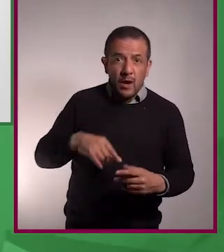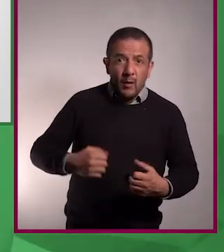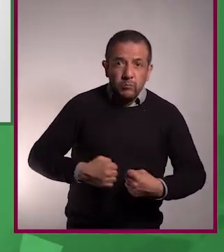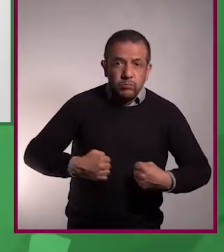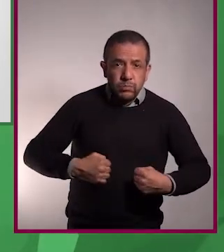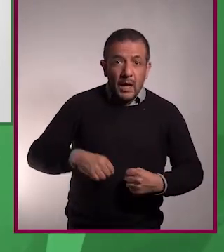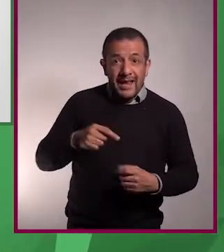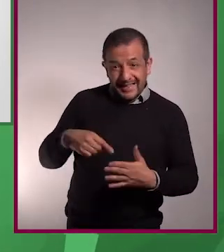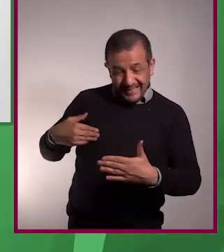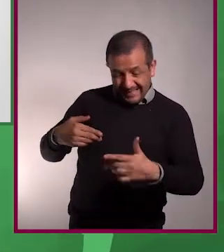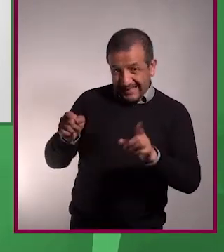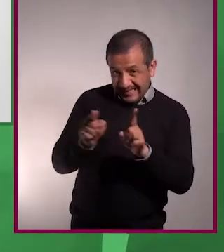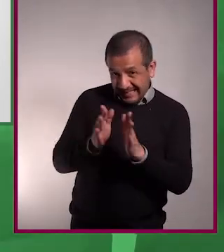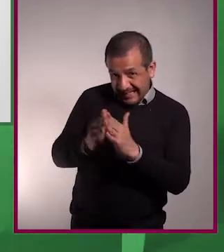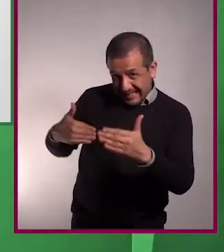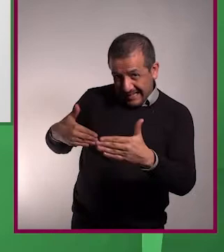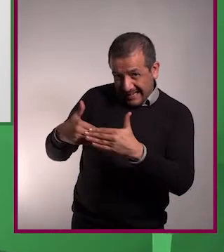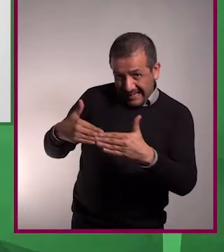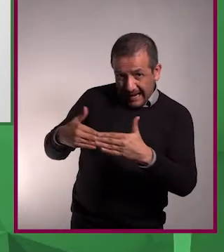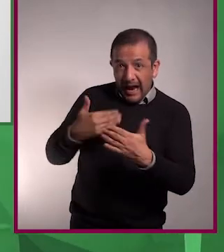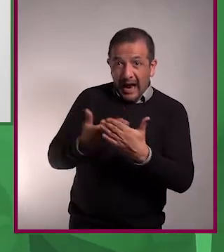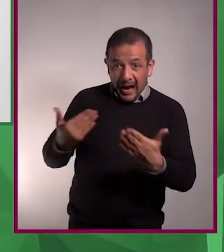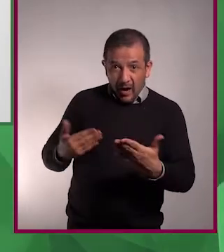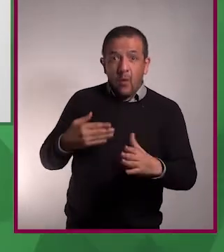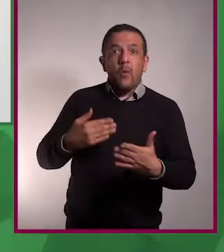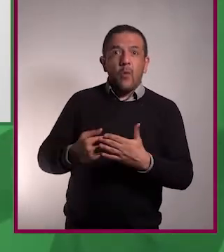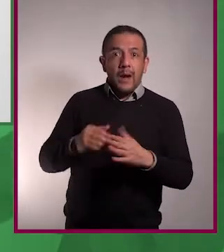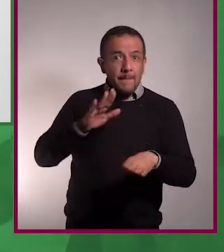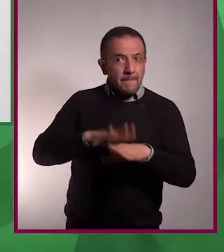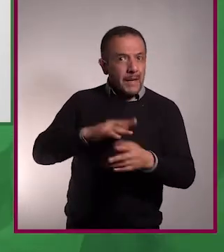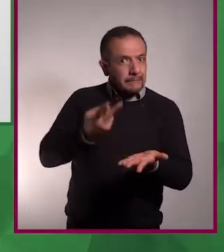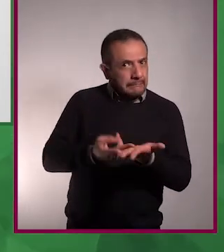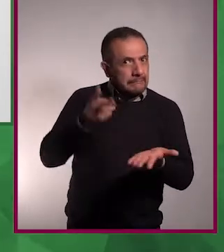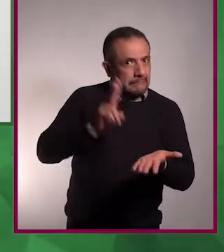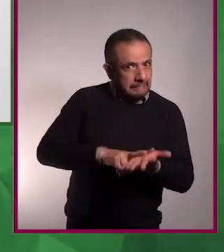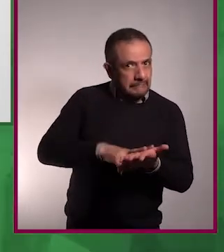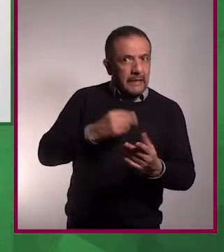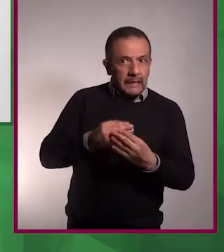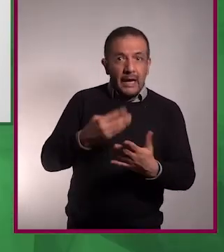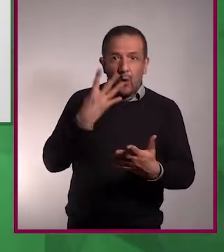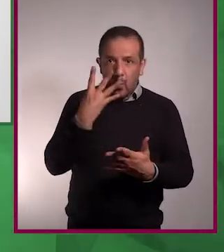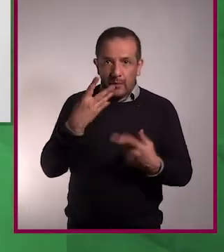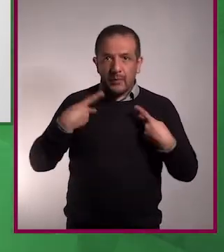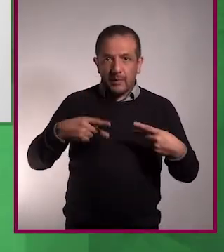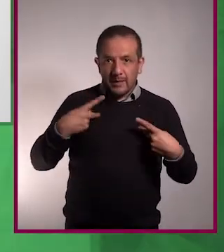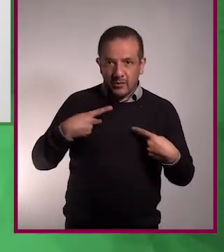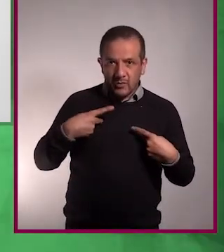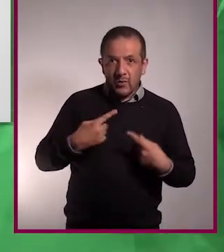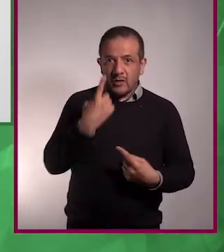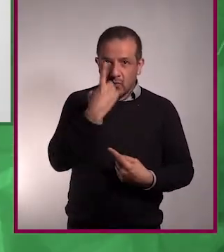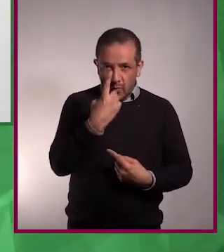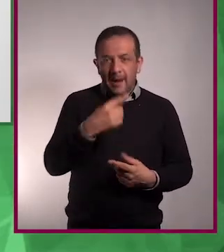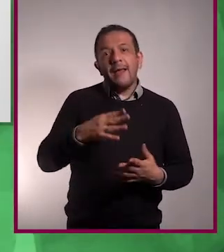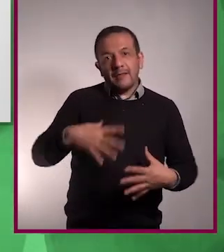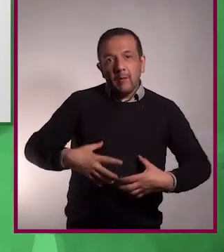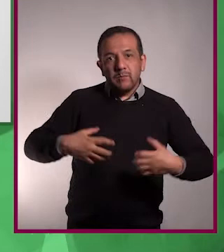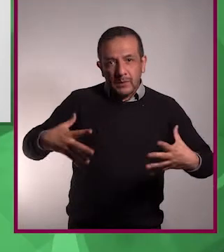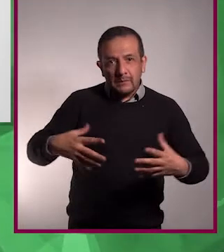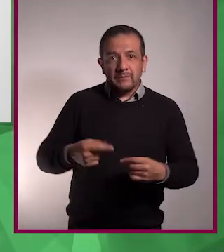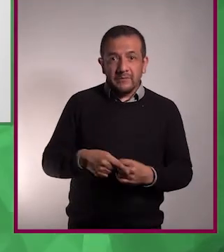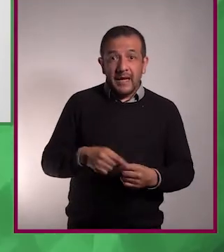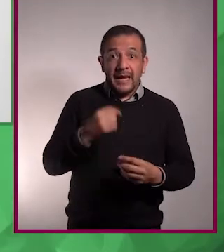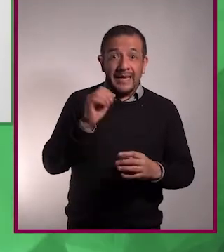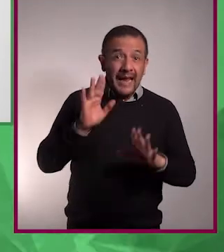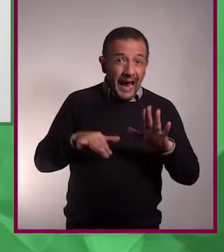con sobrepeso. En ese mismo periodo, la obesidad se triplicó y hoy 1 de cada 4 personas es obesa. Cada